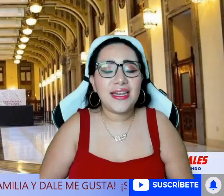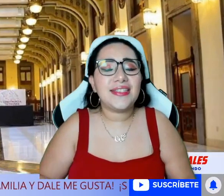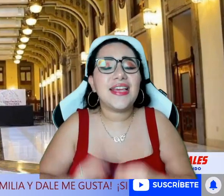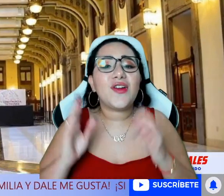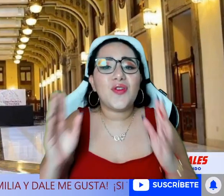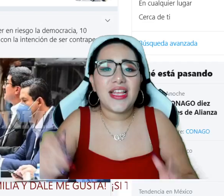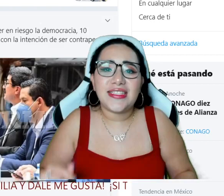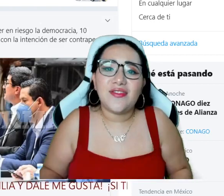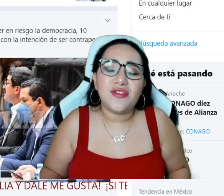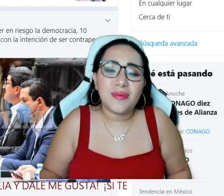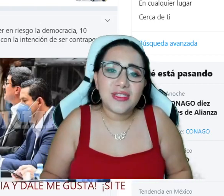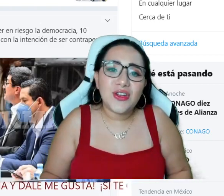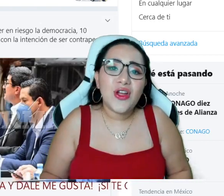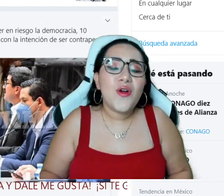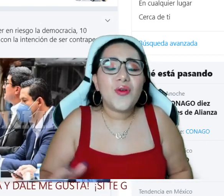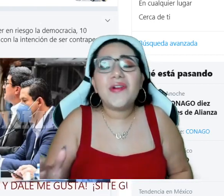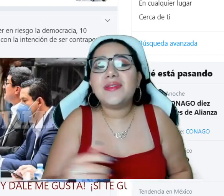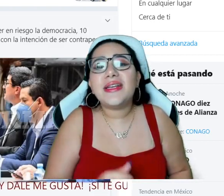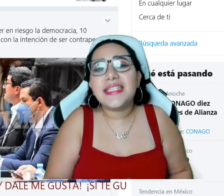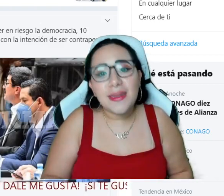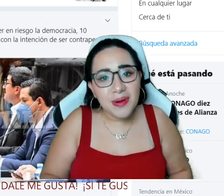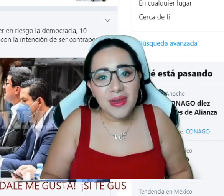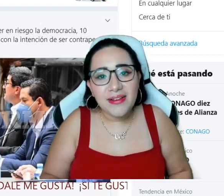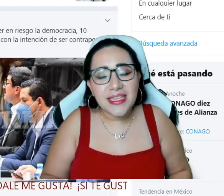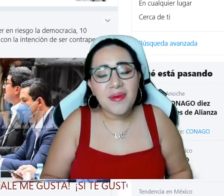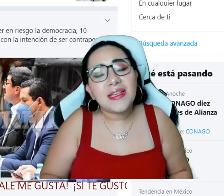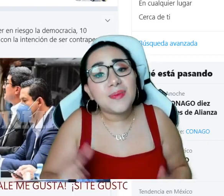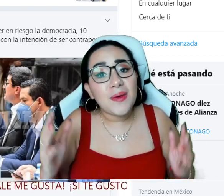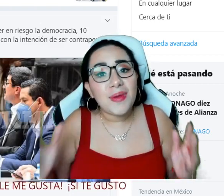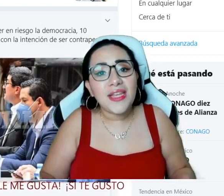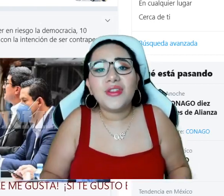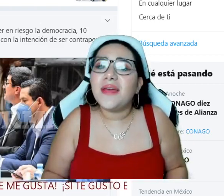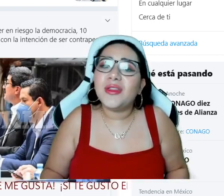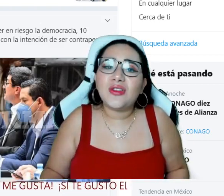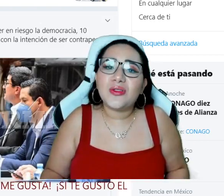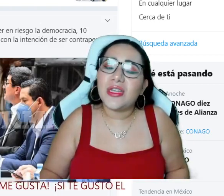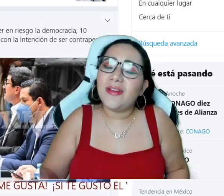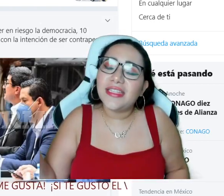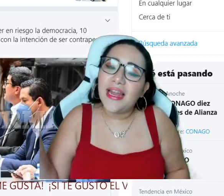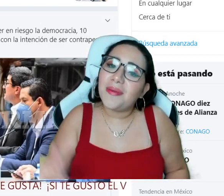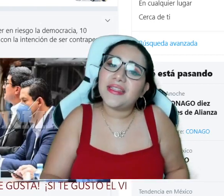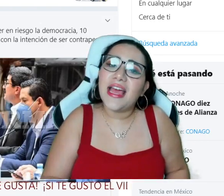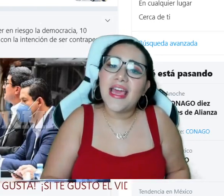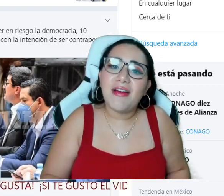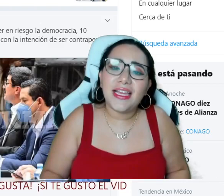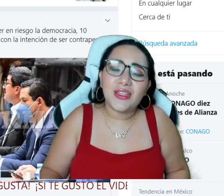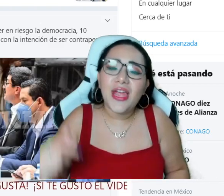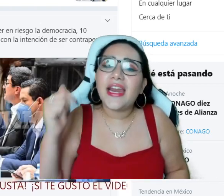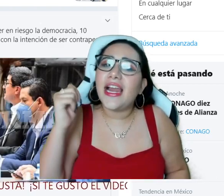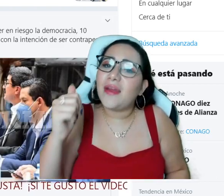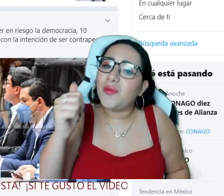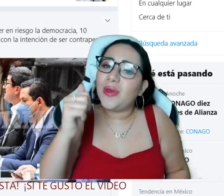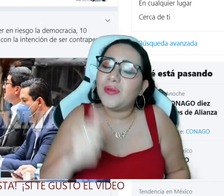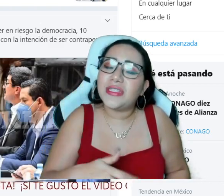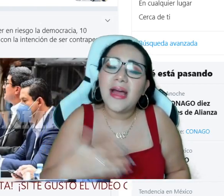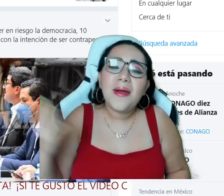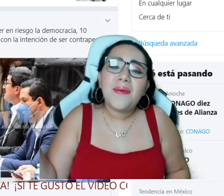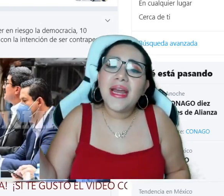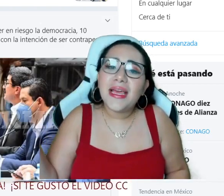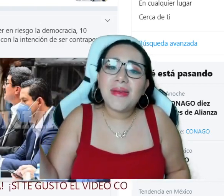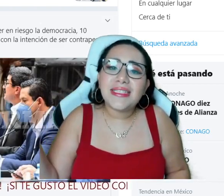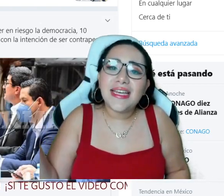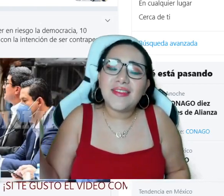y vamos a iniciar con esta información una vez más es la primera vez que me ves bienvenido y te invito a suscribirte en la parte de aquí abajo y a regalarme un me gusta